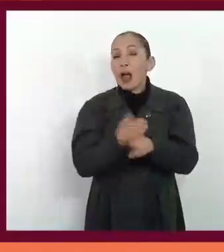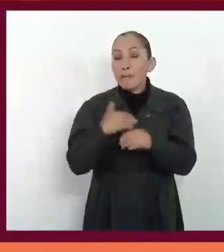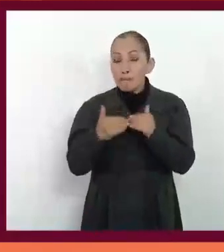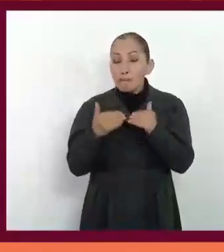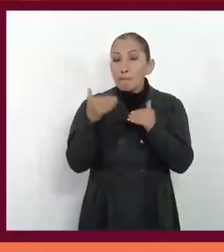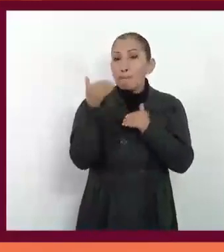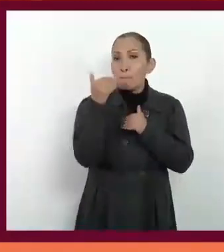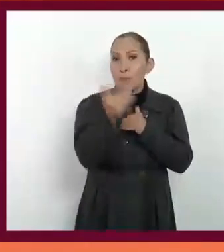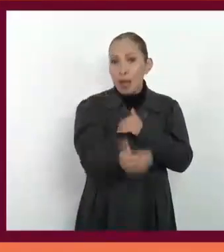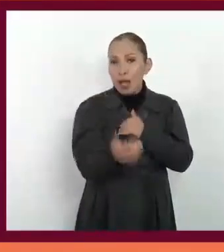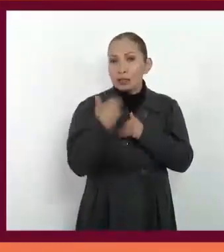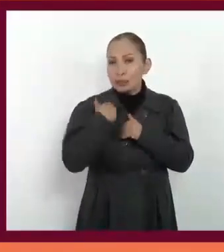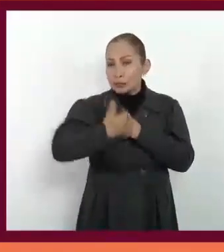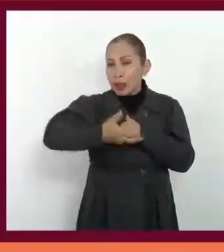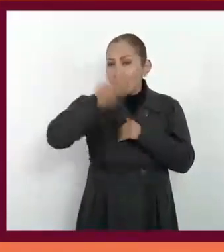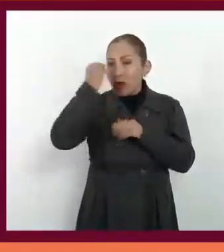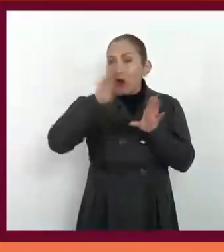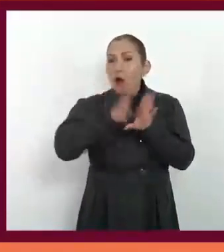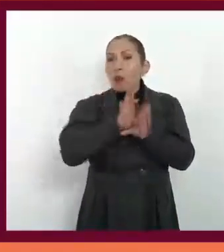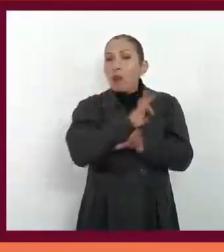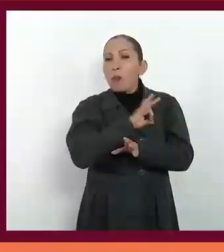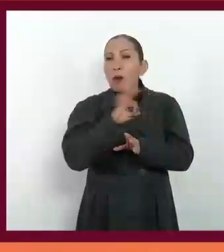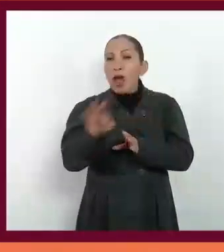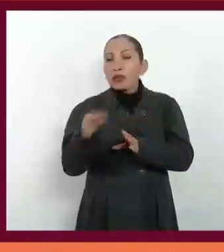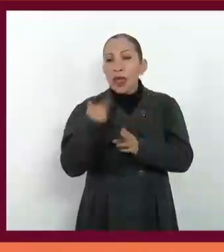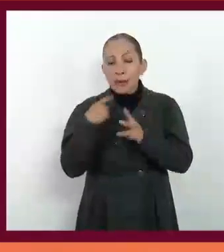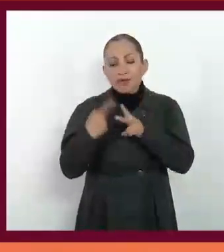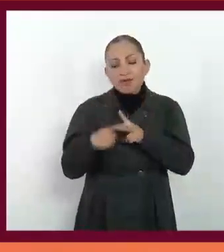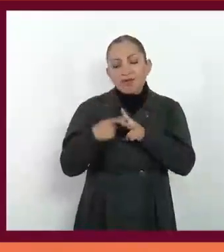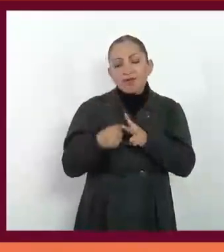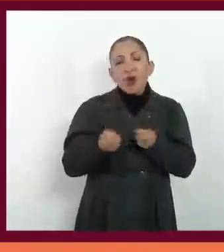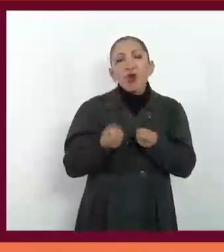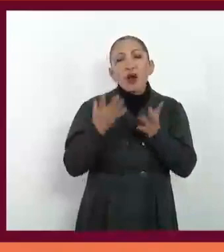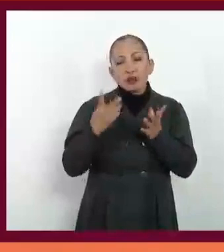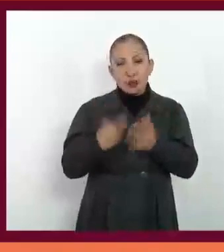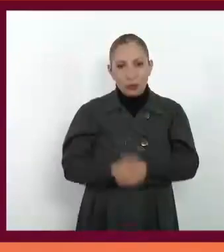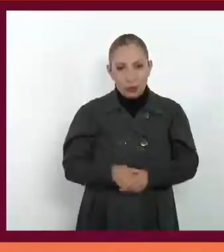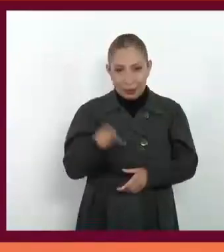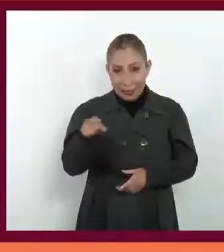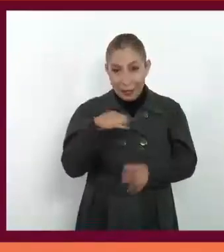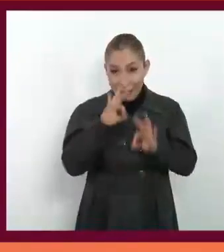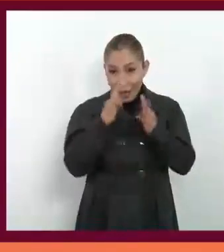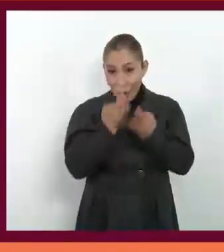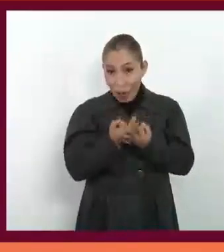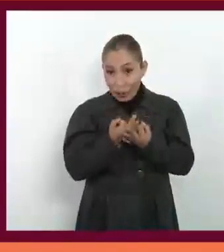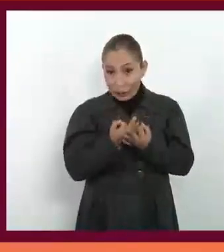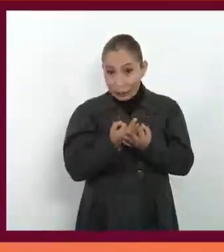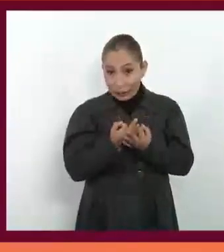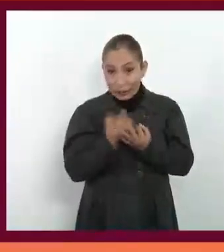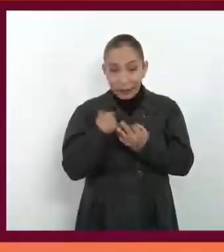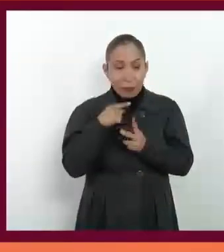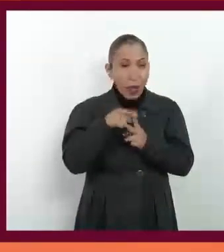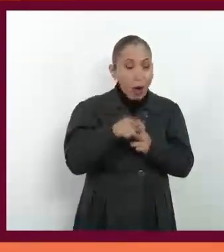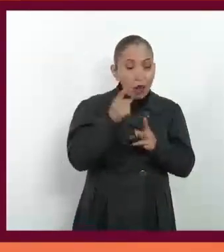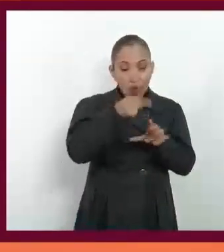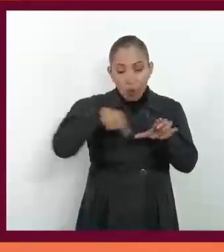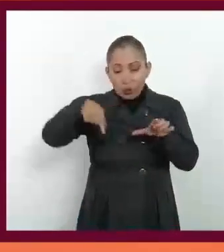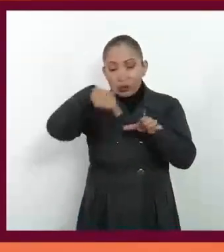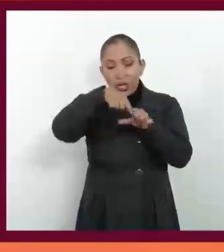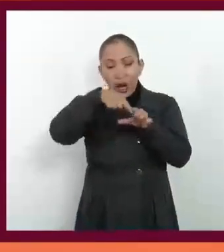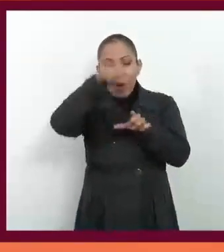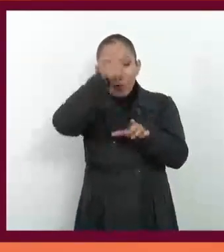a dar un paso más hacia adelante y aprender cómo pueden obtener las medidas de estas figuras. Es decir, las medidas